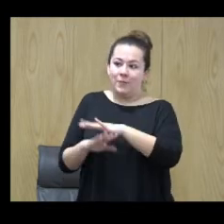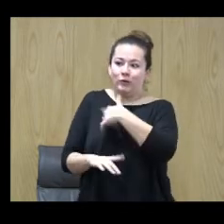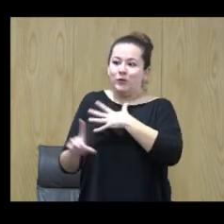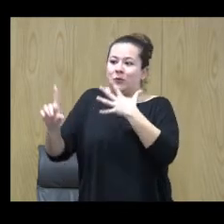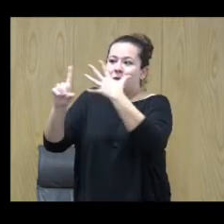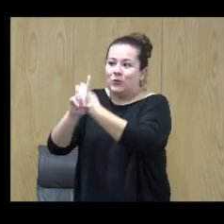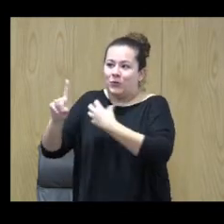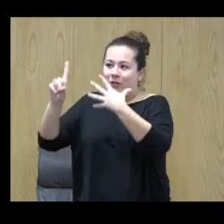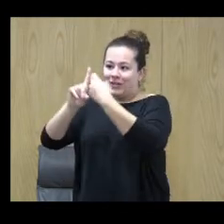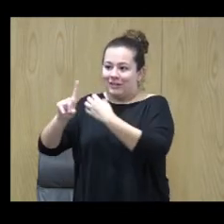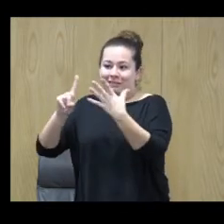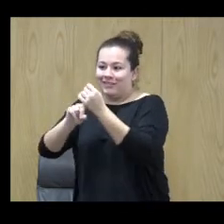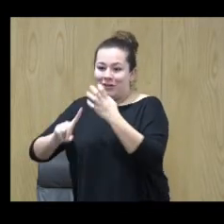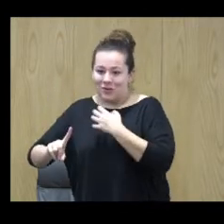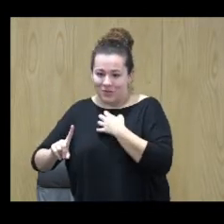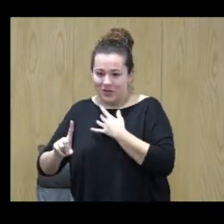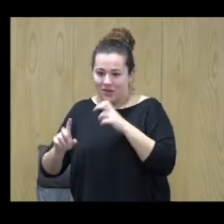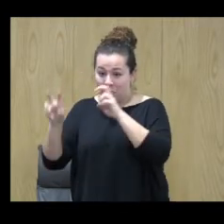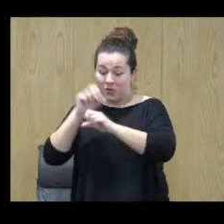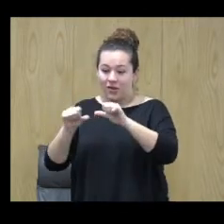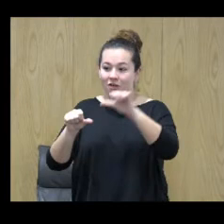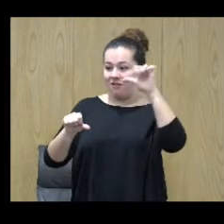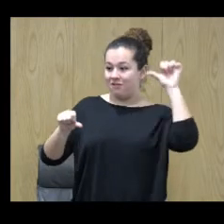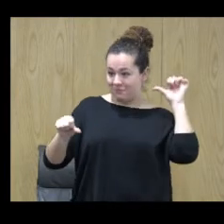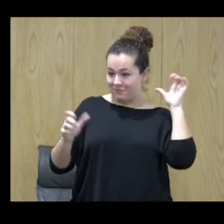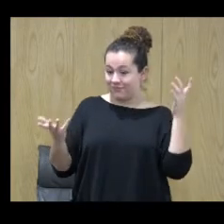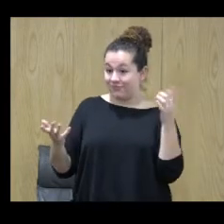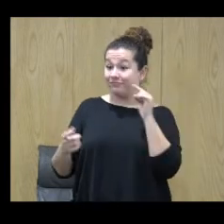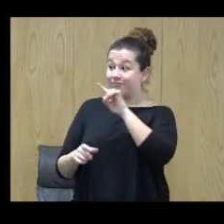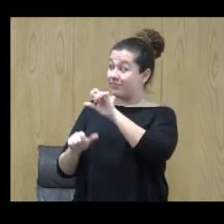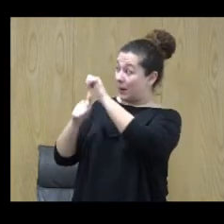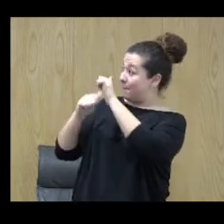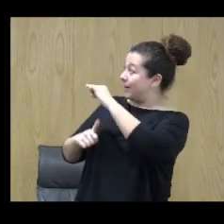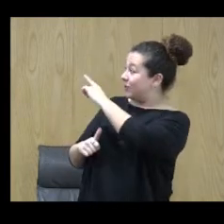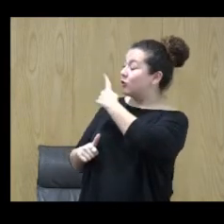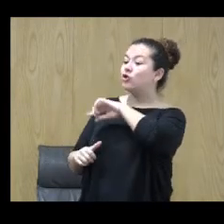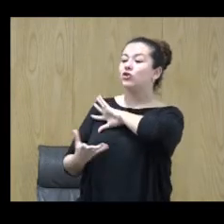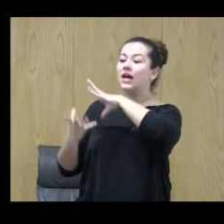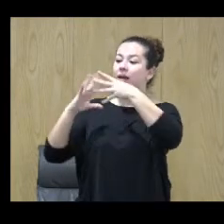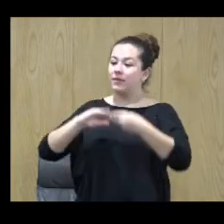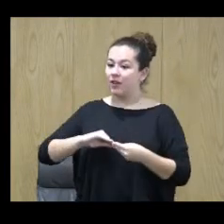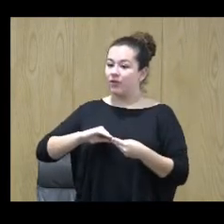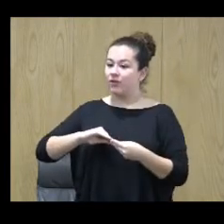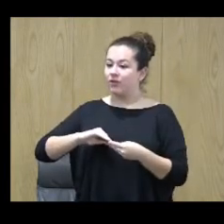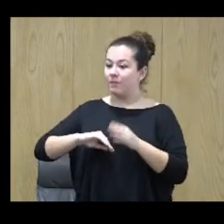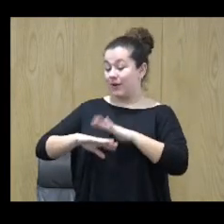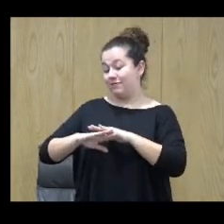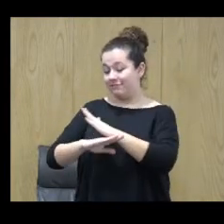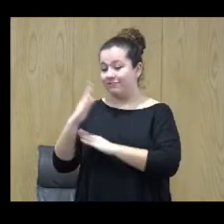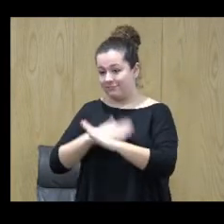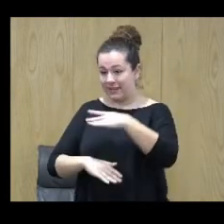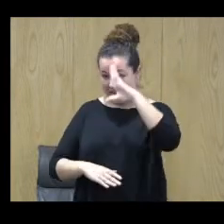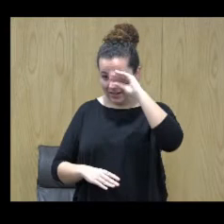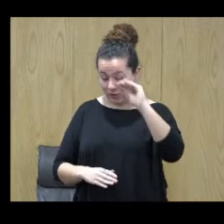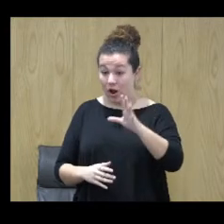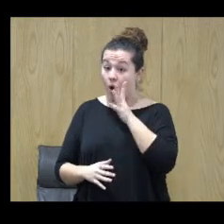en esos años que mencionábamos antes, ¿no? Y en este marco lo hemos adaptado a la discapacidad intelectual.